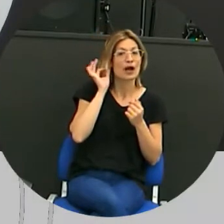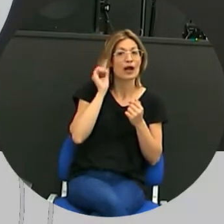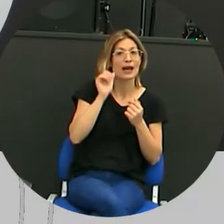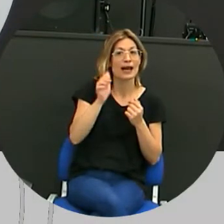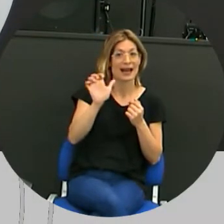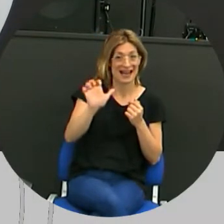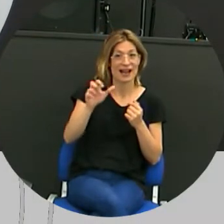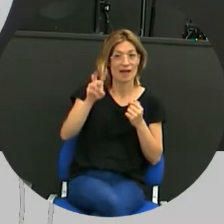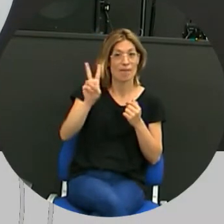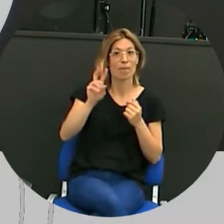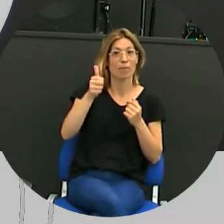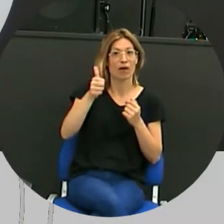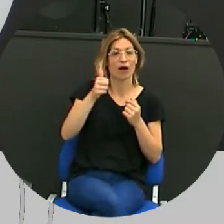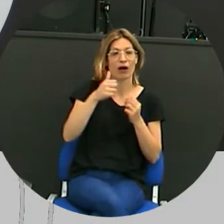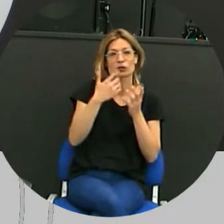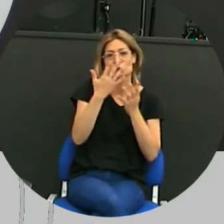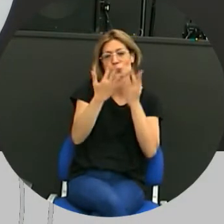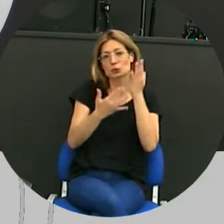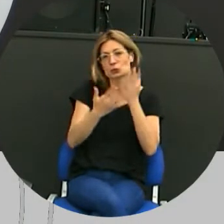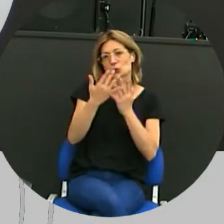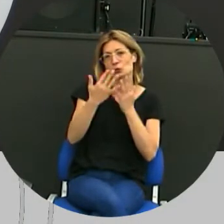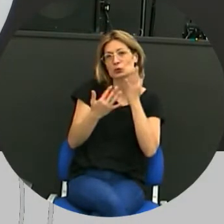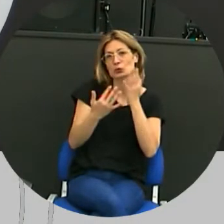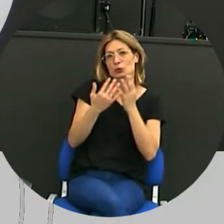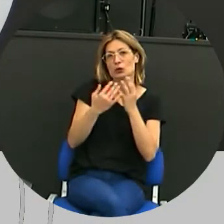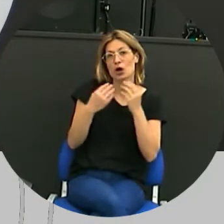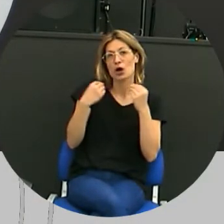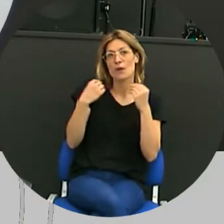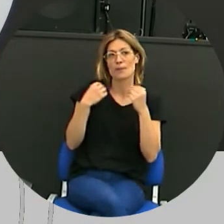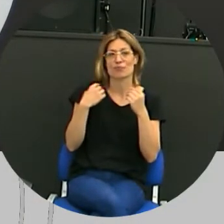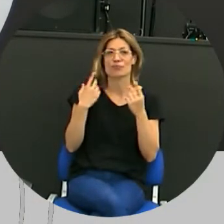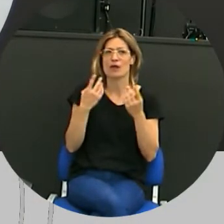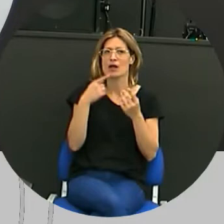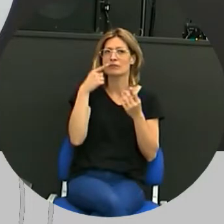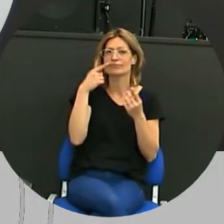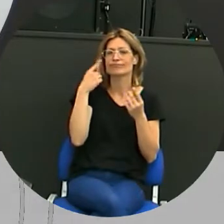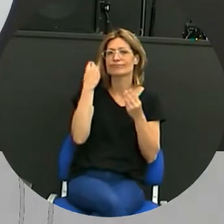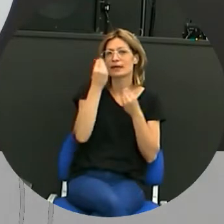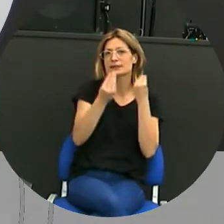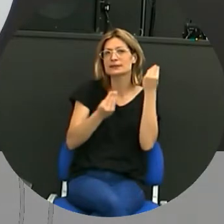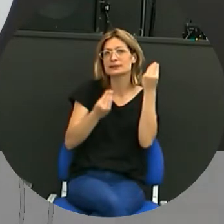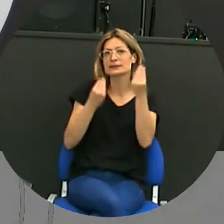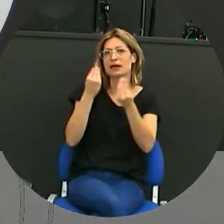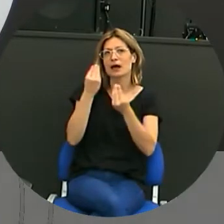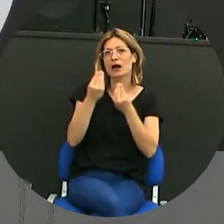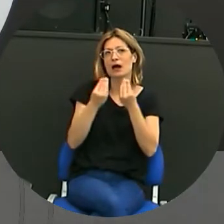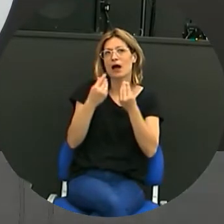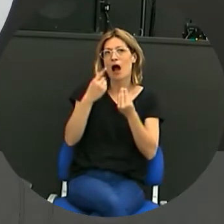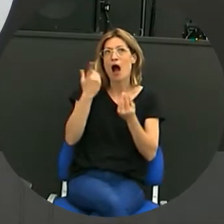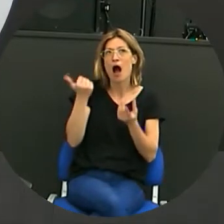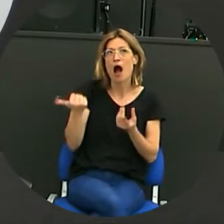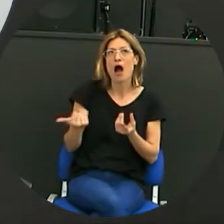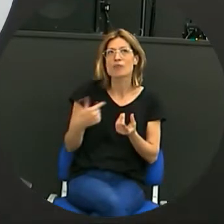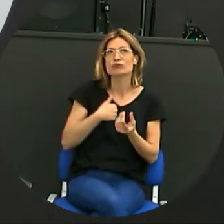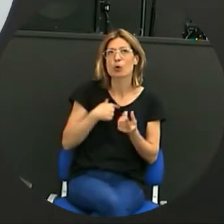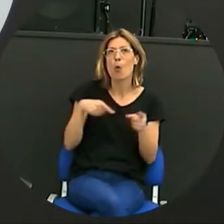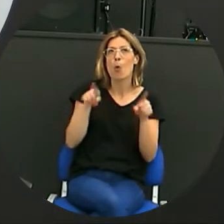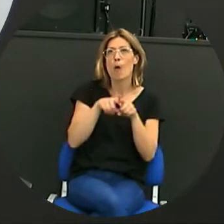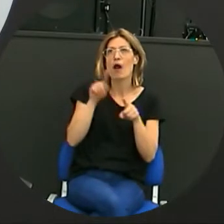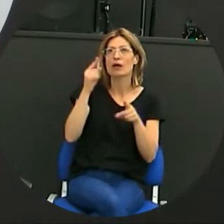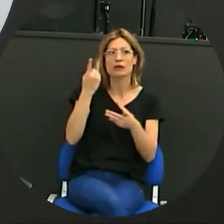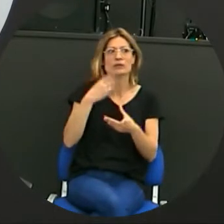verdad, haciendo pensar que podrían ser como Dios. Pero nunca